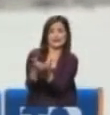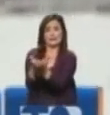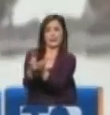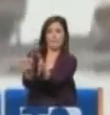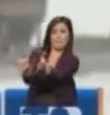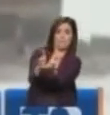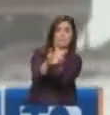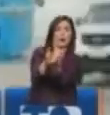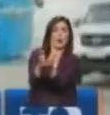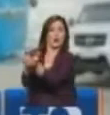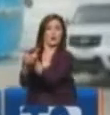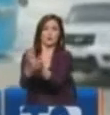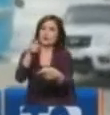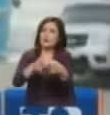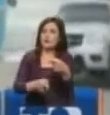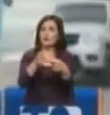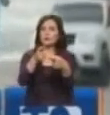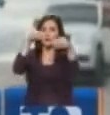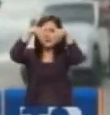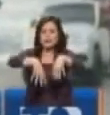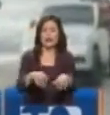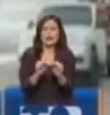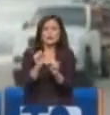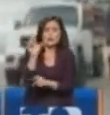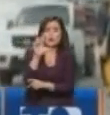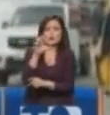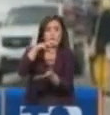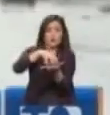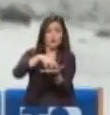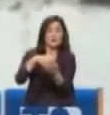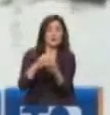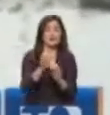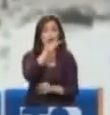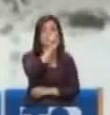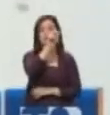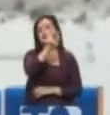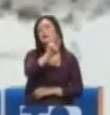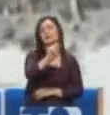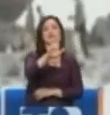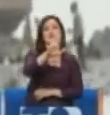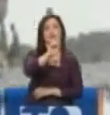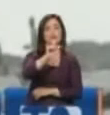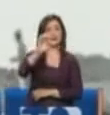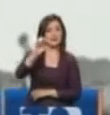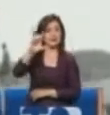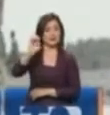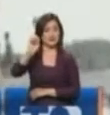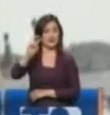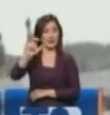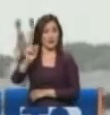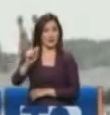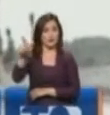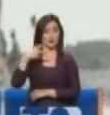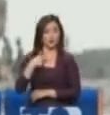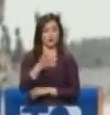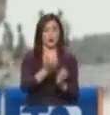Libertad, producto del intenso temporal invernal que azotó desde el lunes a la provincia de Santa Elena. Dos remolcadores debieron intervenir para